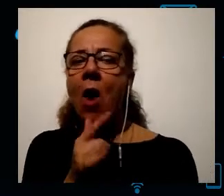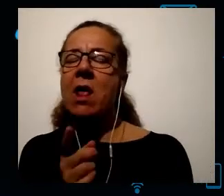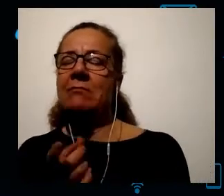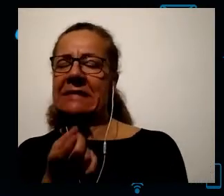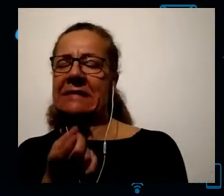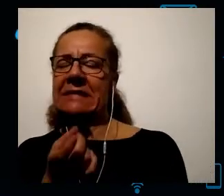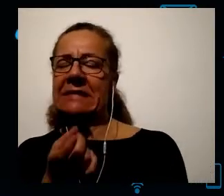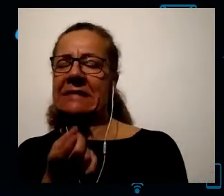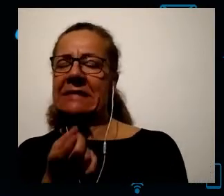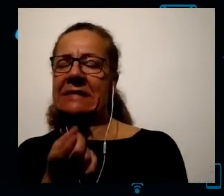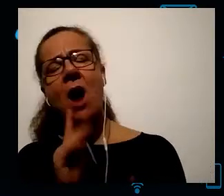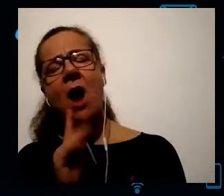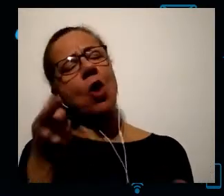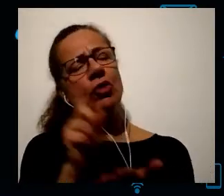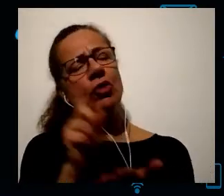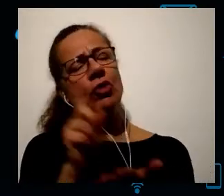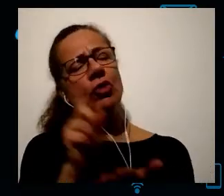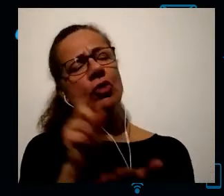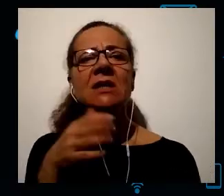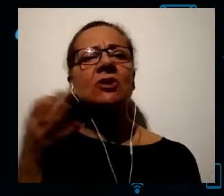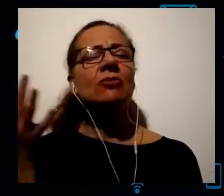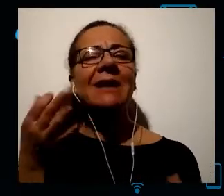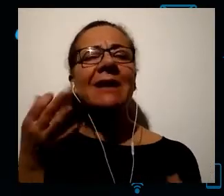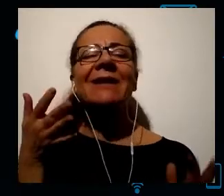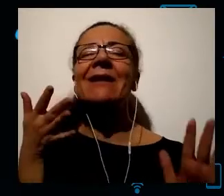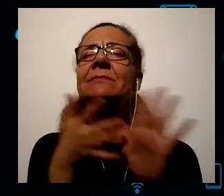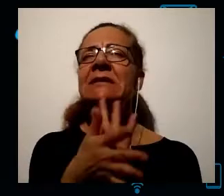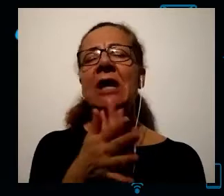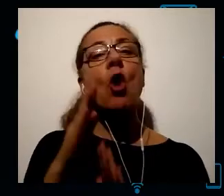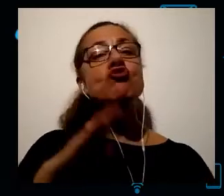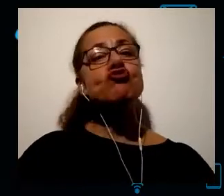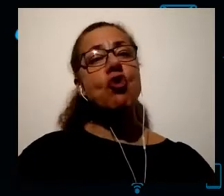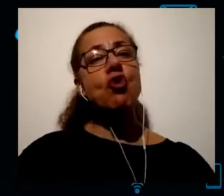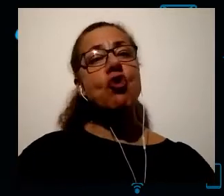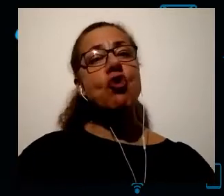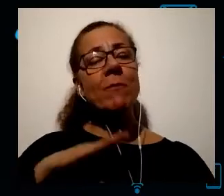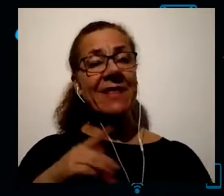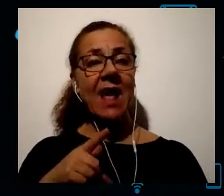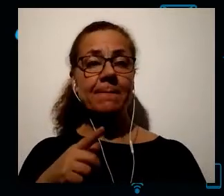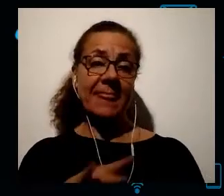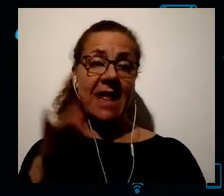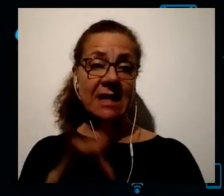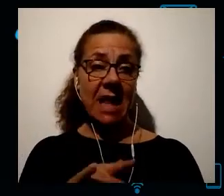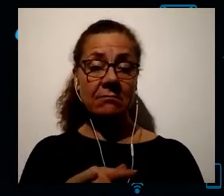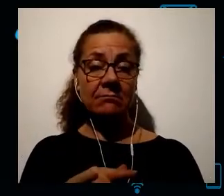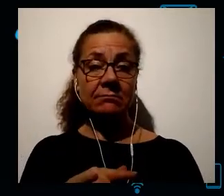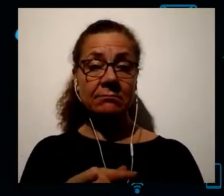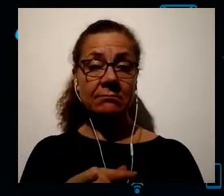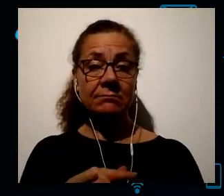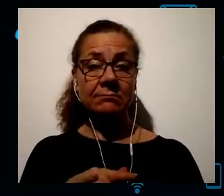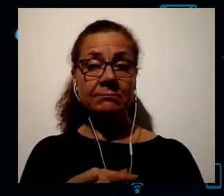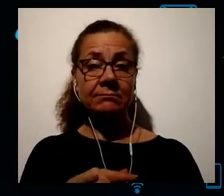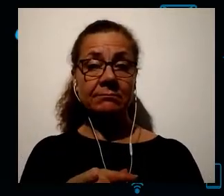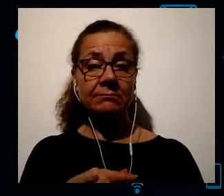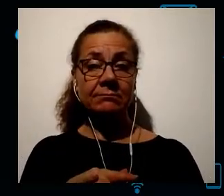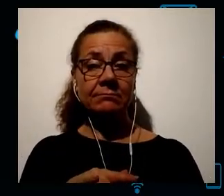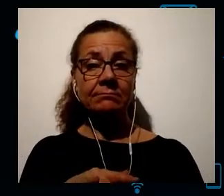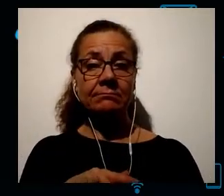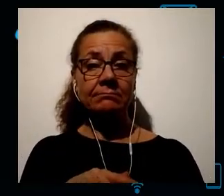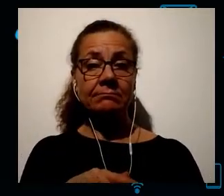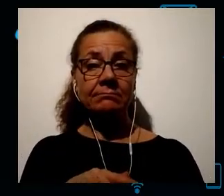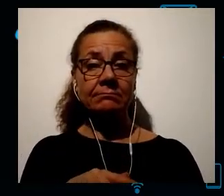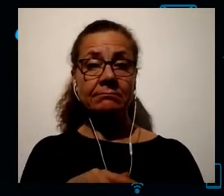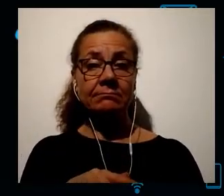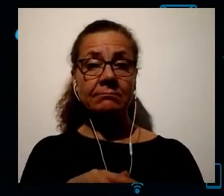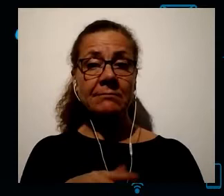esta complejidad de que se entiende por la competencia digital se concreta en las cinco dimensiones que se en